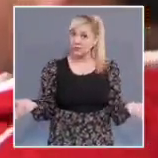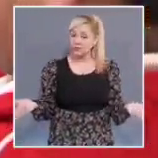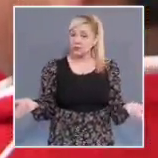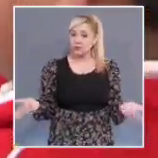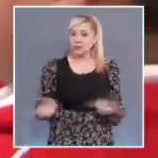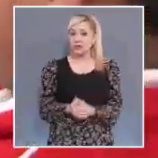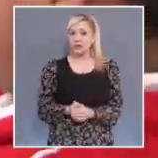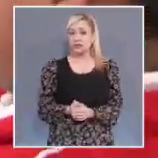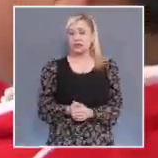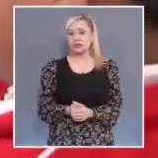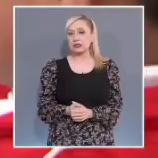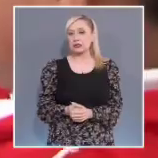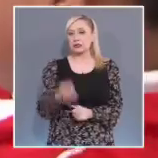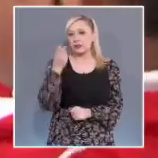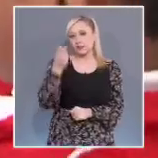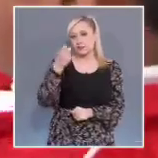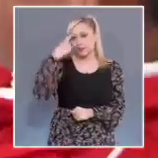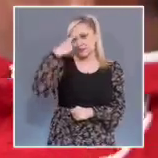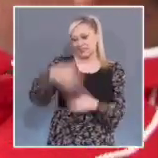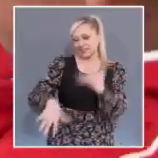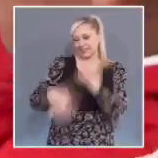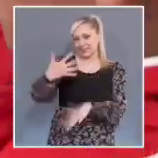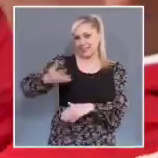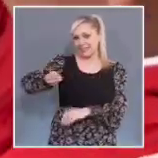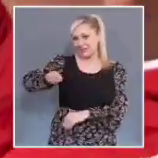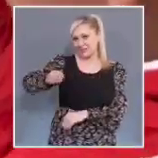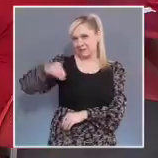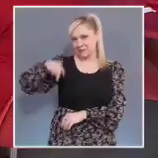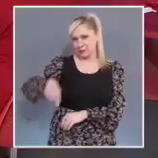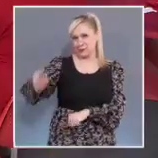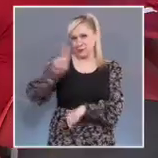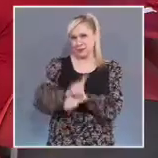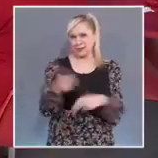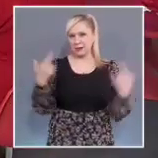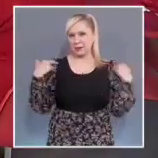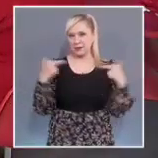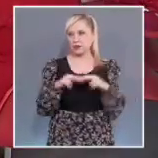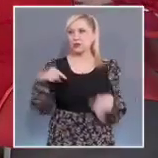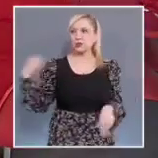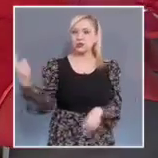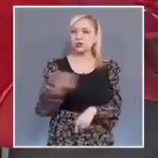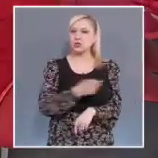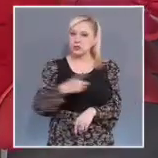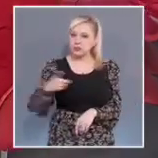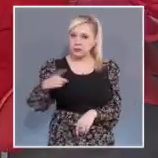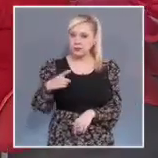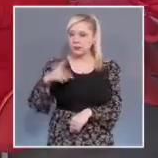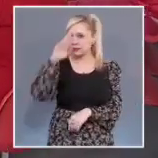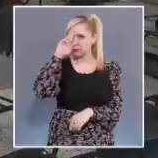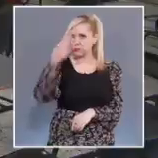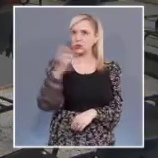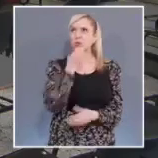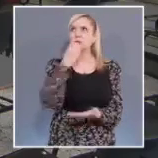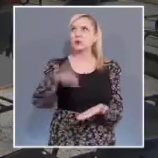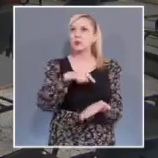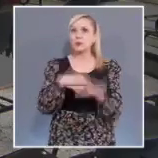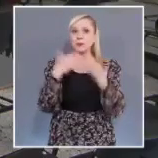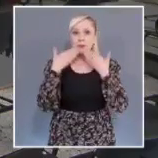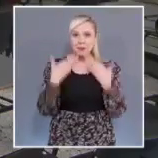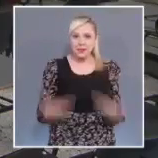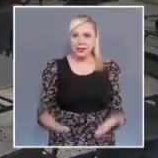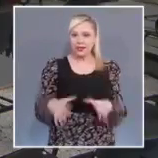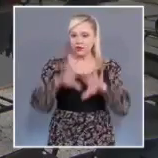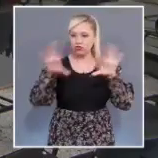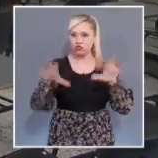de la celebración del 15 de mayo, señalaron que los maestros deben tener espacios dignos, recursos tecnológicos y suficientes